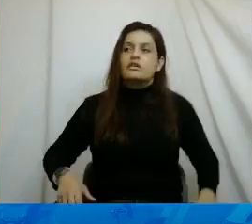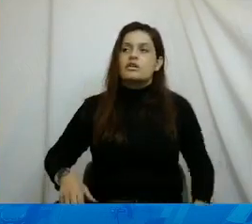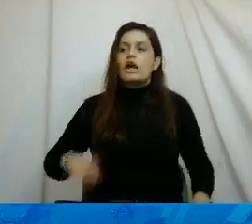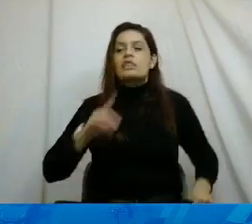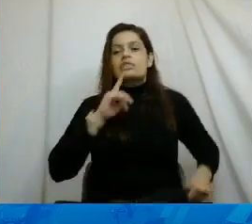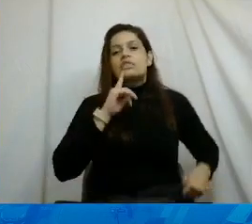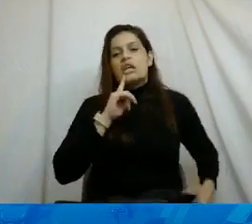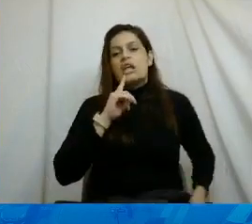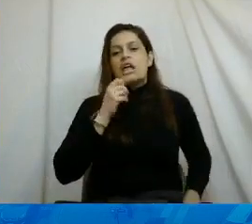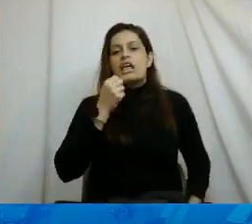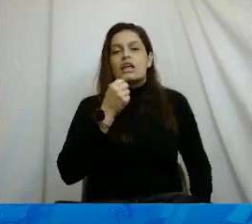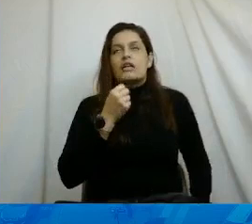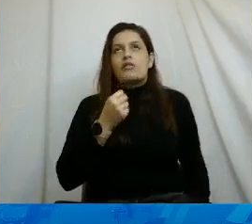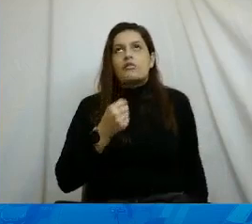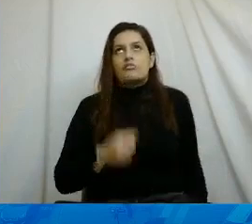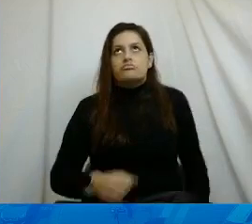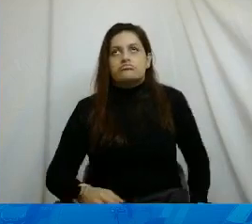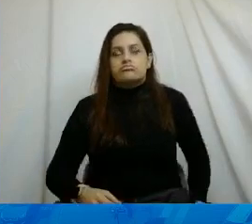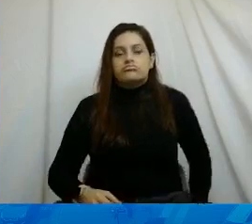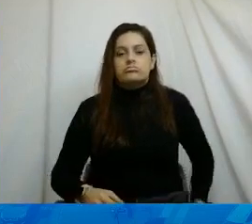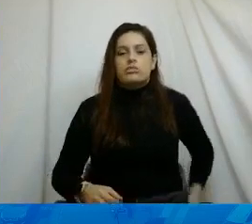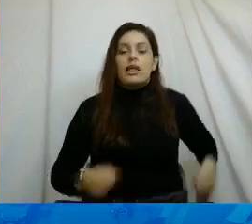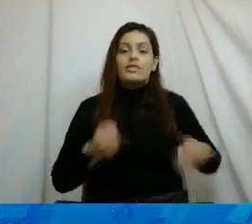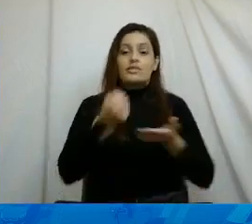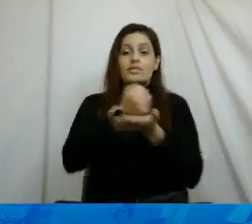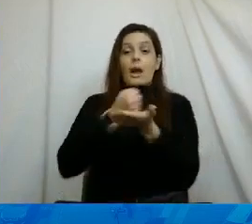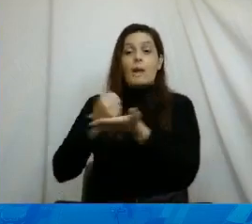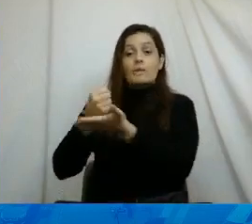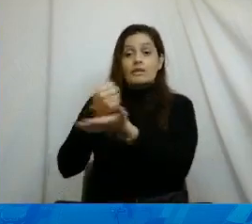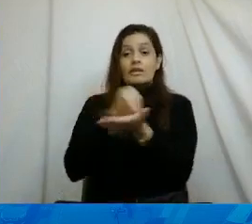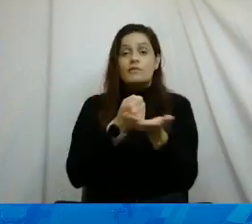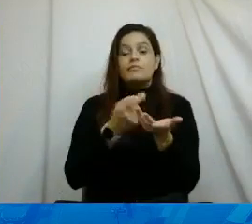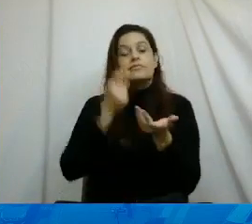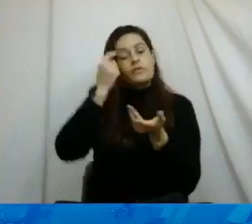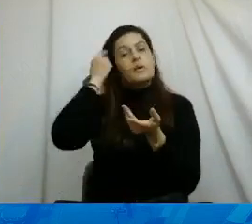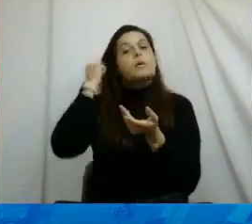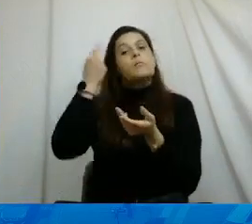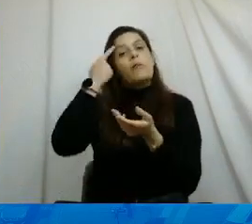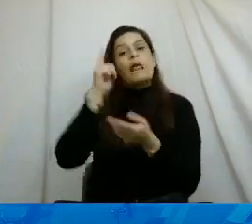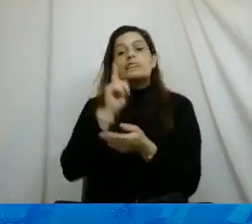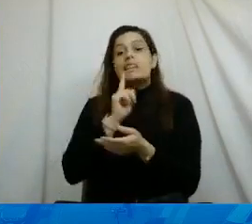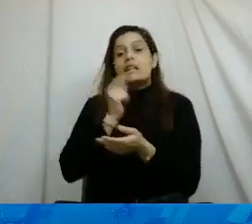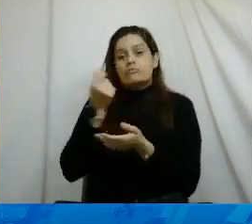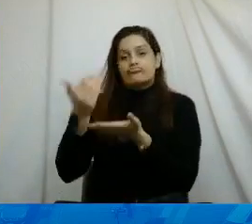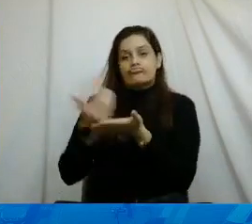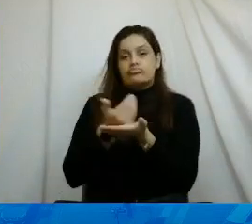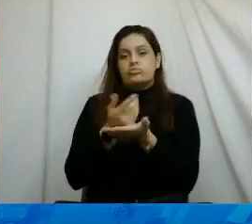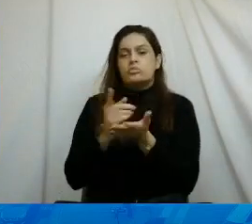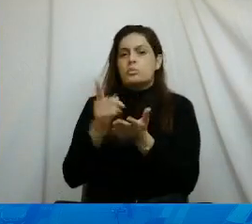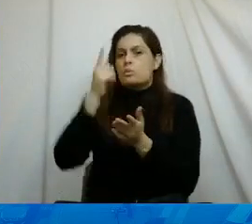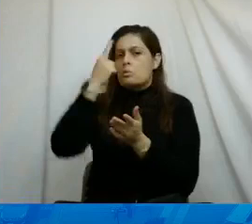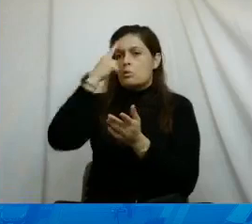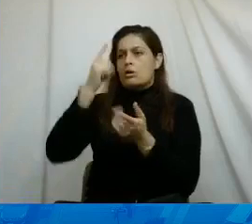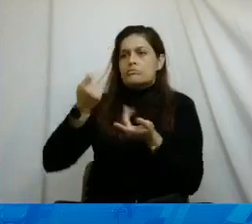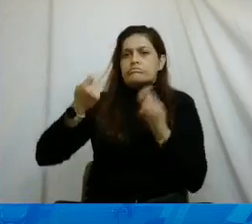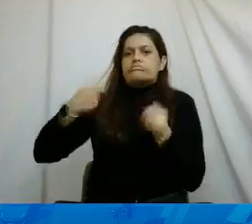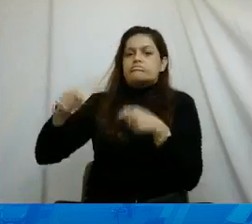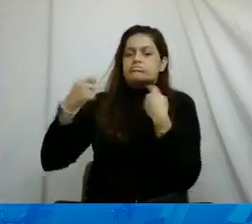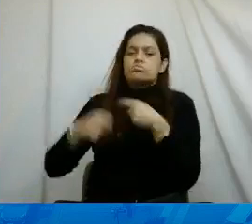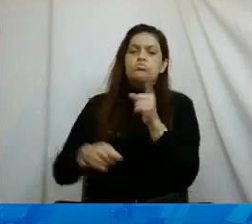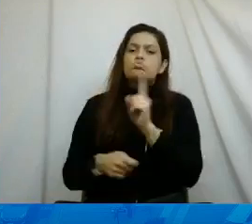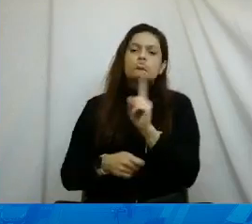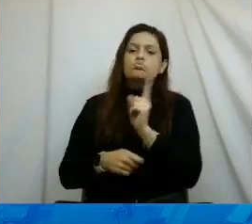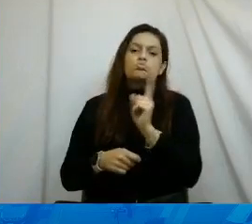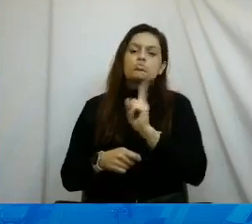trámites administrativos que realizar para poder disponer de recursos para aquello, creo que en definitiva no es un